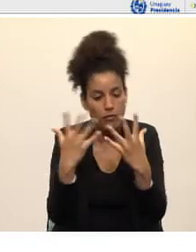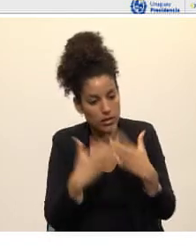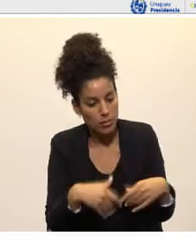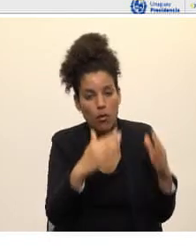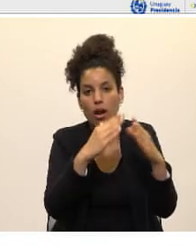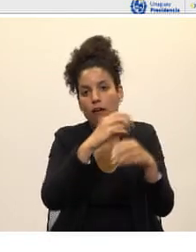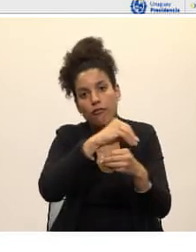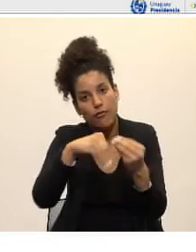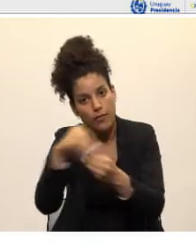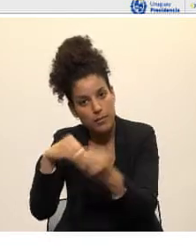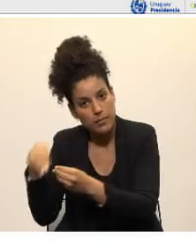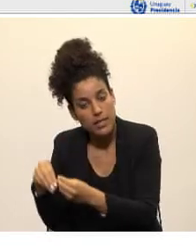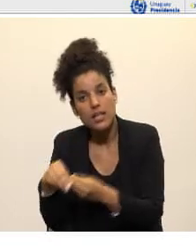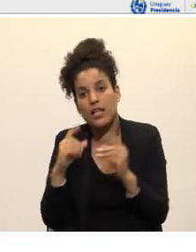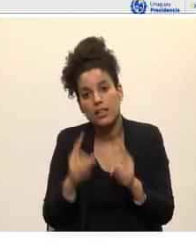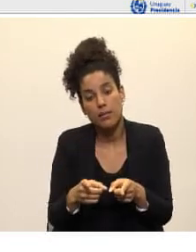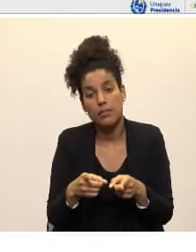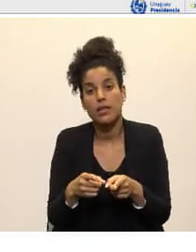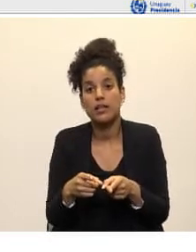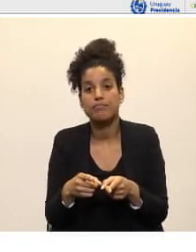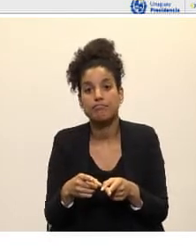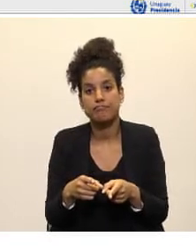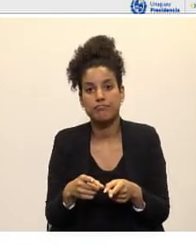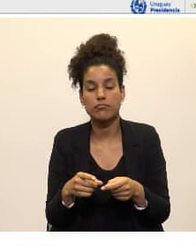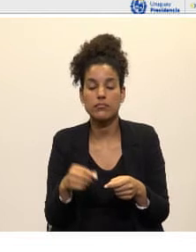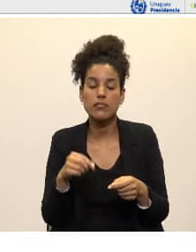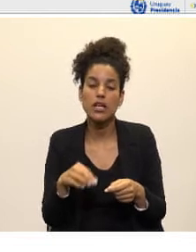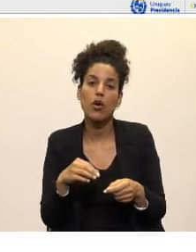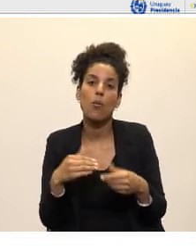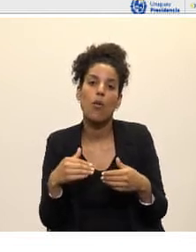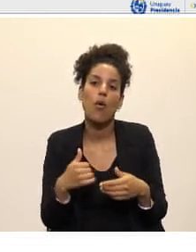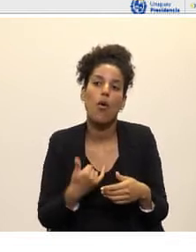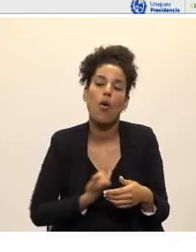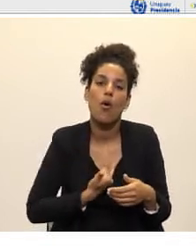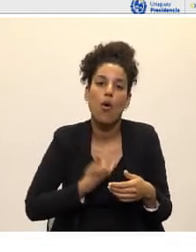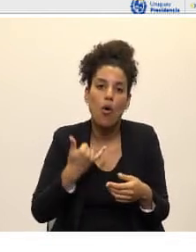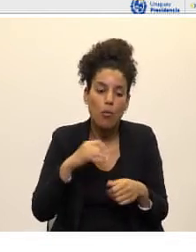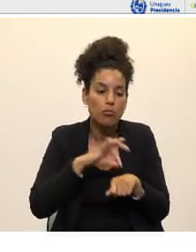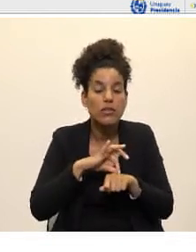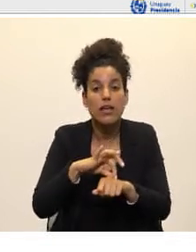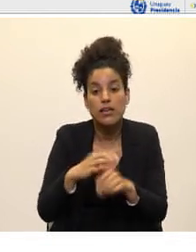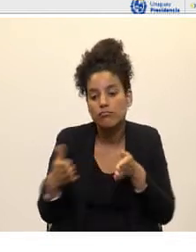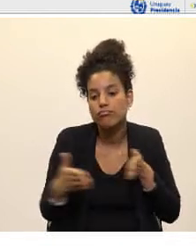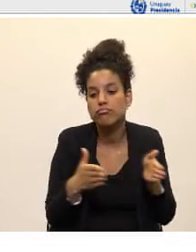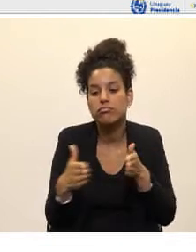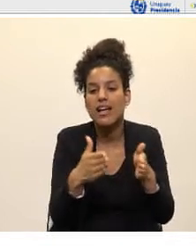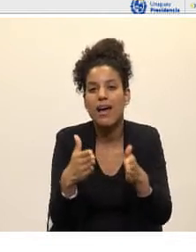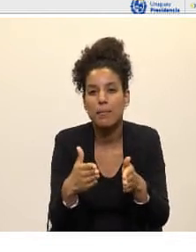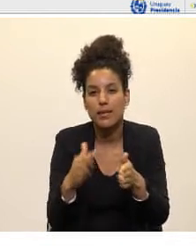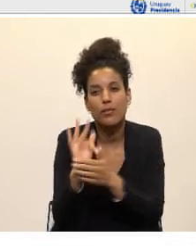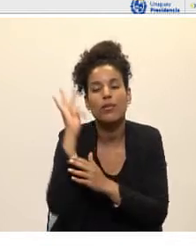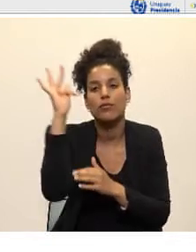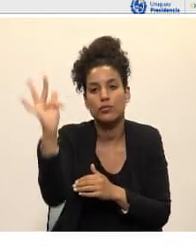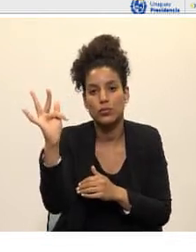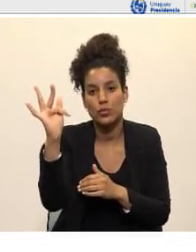actores aliados. Esta idea de mapa que quiero enfatizar porque me parece que la comunicación